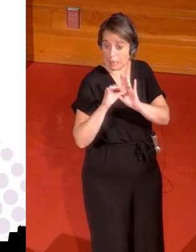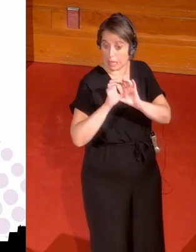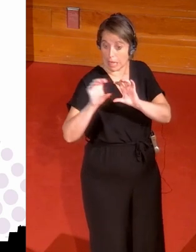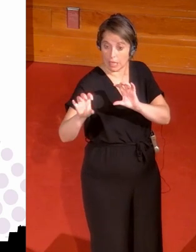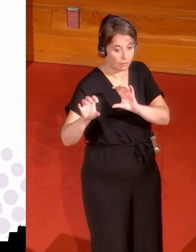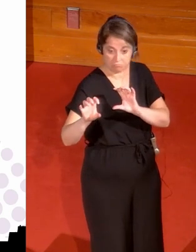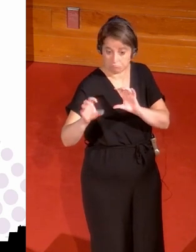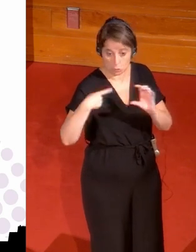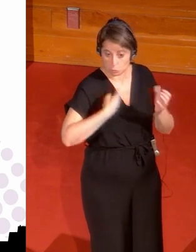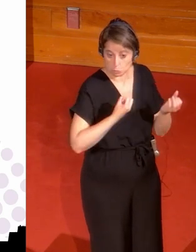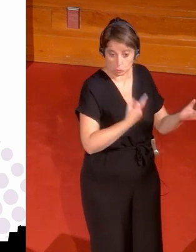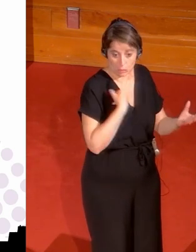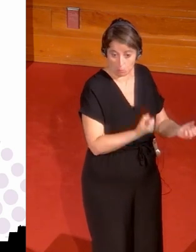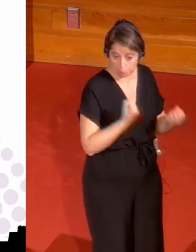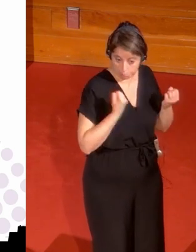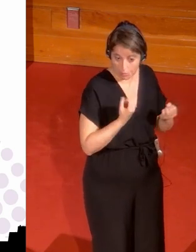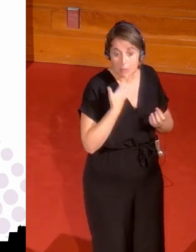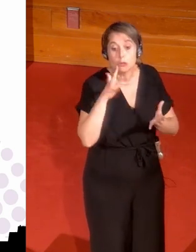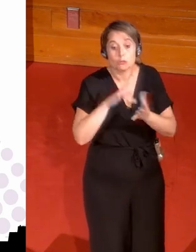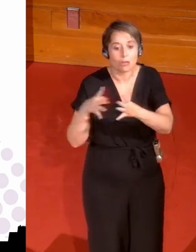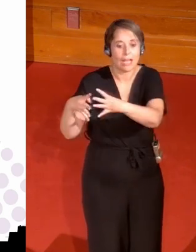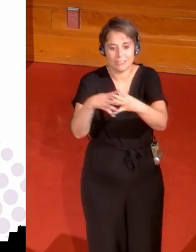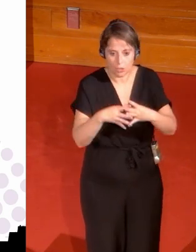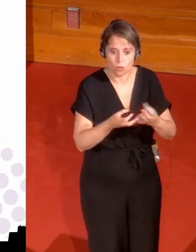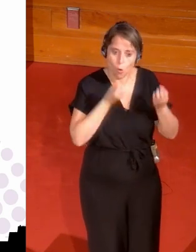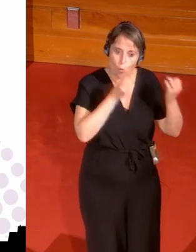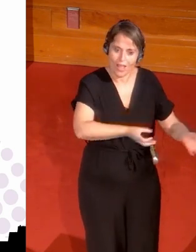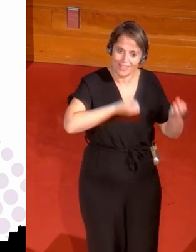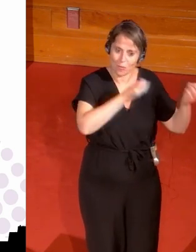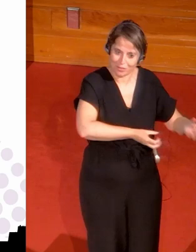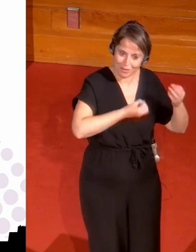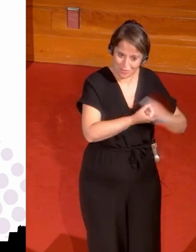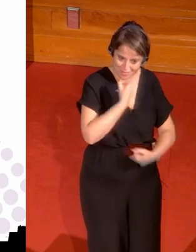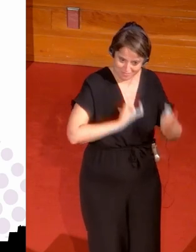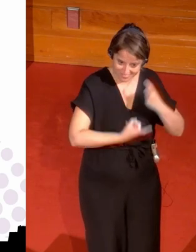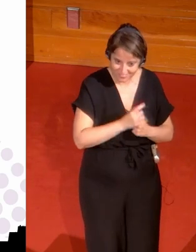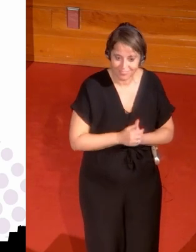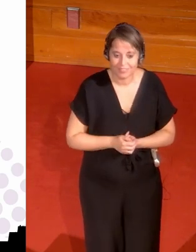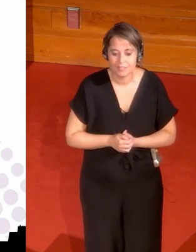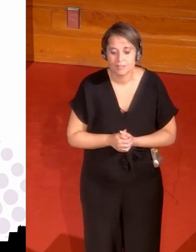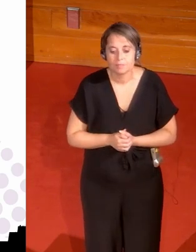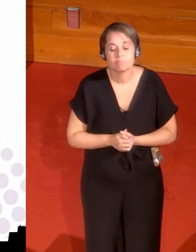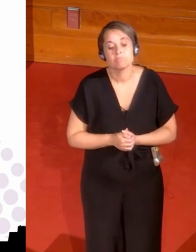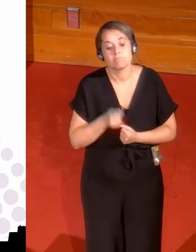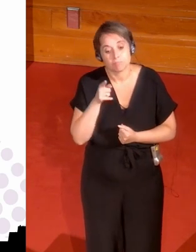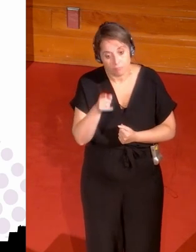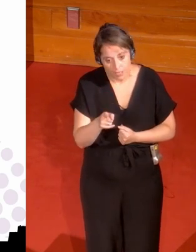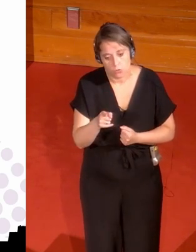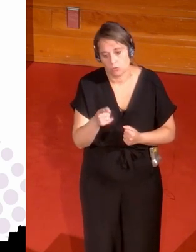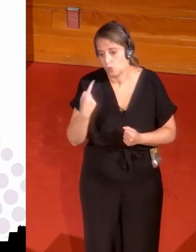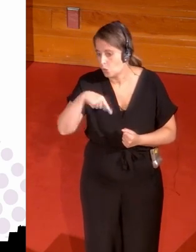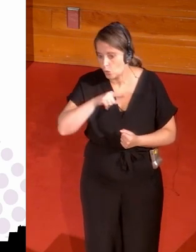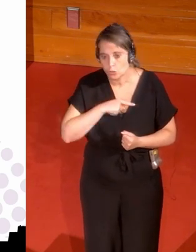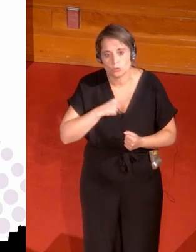cerca físicamente no lo contaríamos pero como pasa en Estados Unidos Hala entramos el trapo y lo contamos no Bueno pues una parte Es esa que entramos